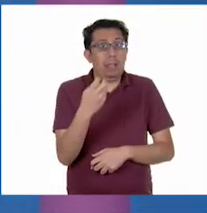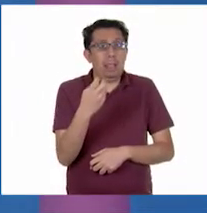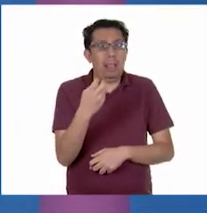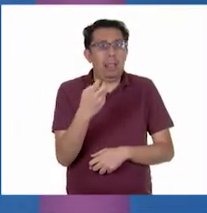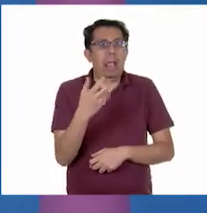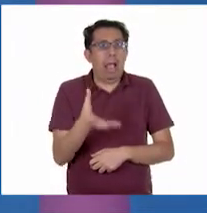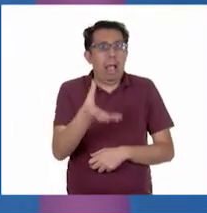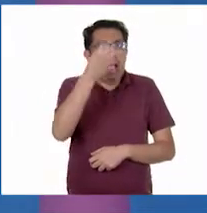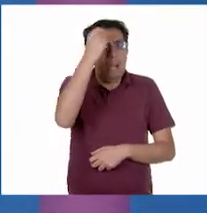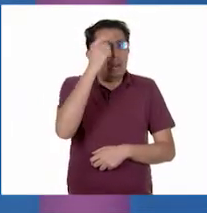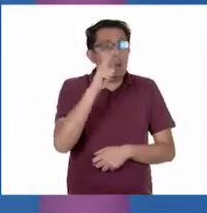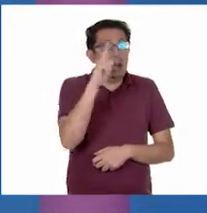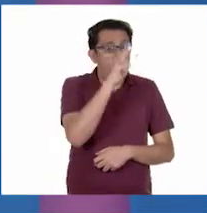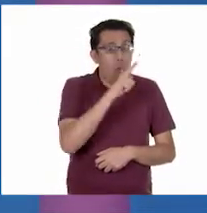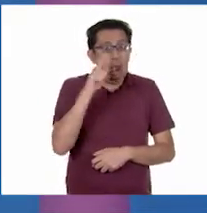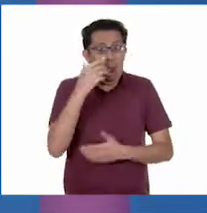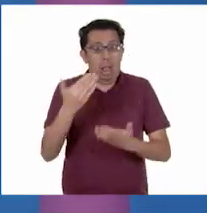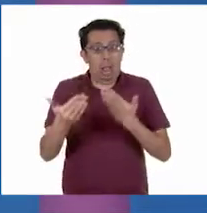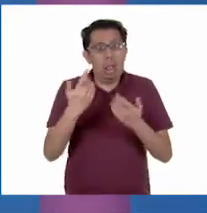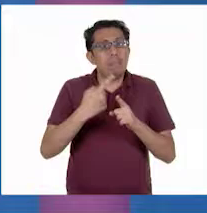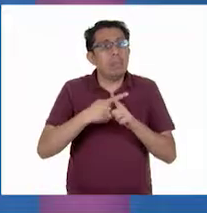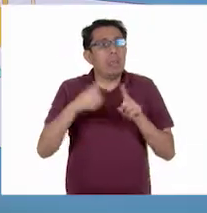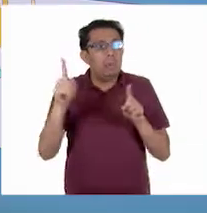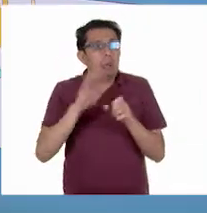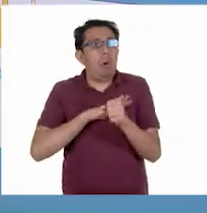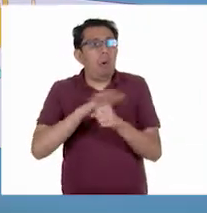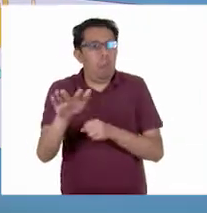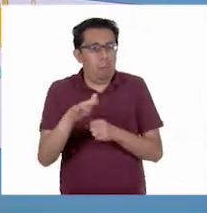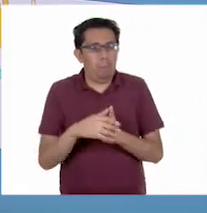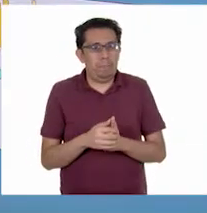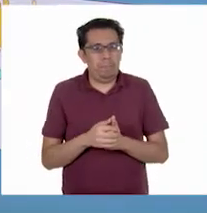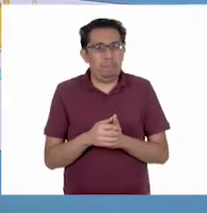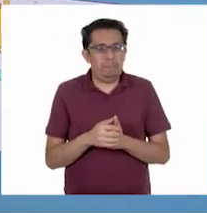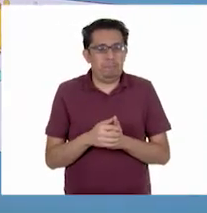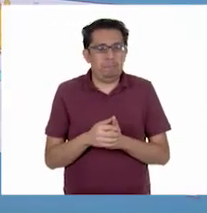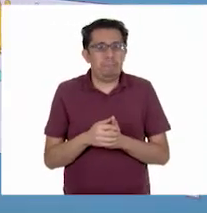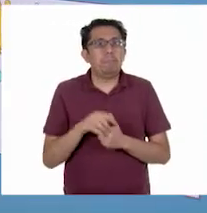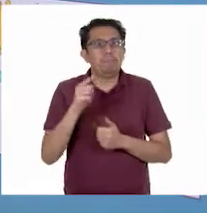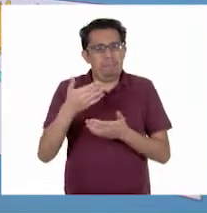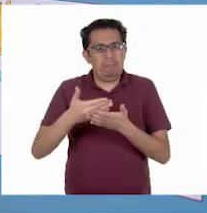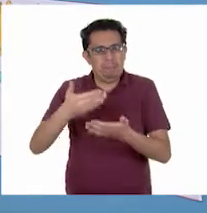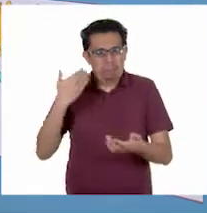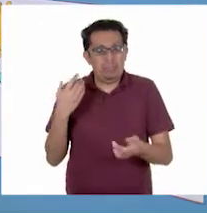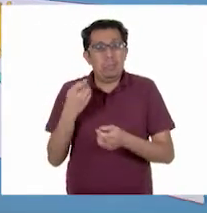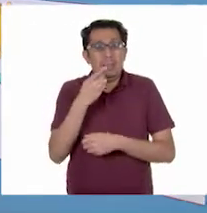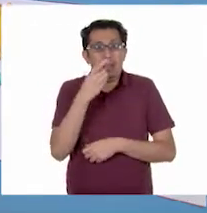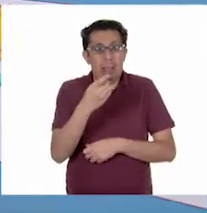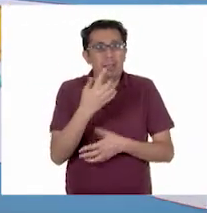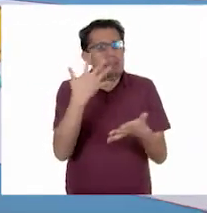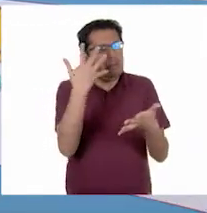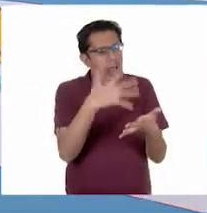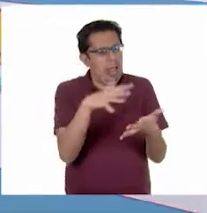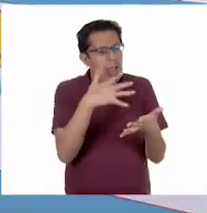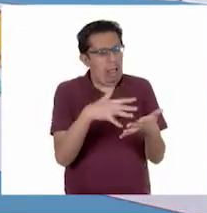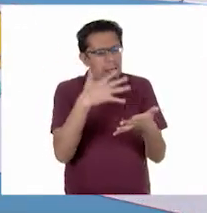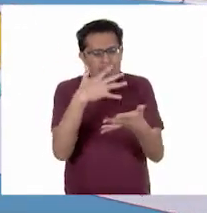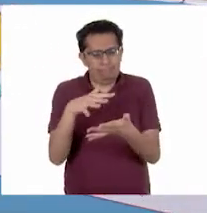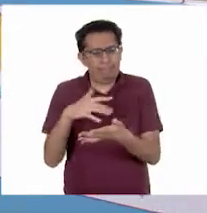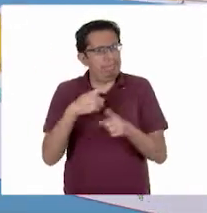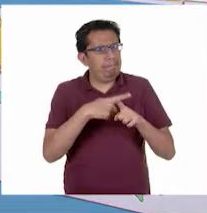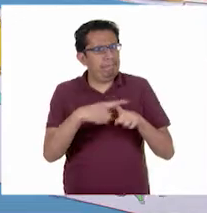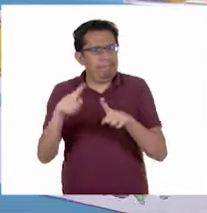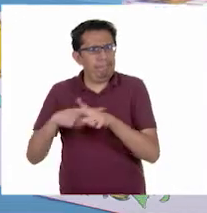entre los dos tipos de lenguaje. Así es, así es. Como les dije al principio, a través de la lectura de algunos textos, vamos